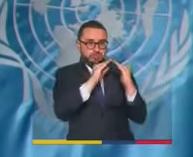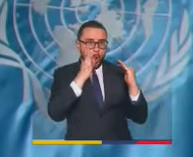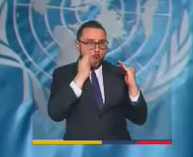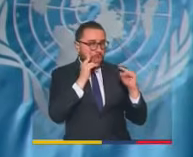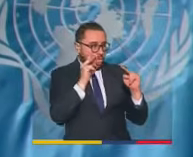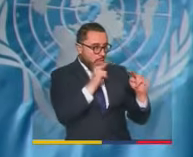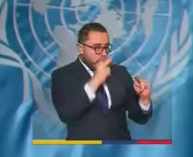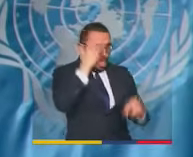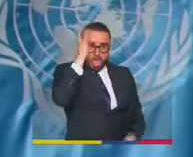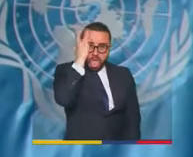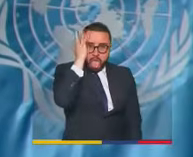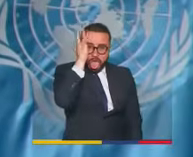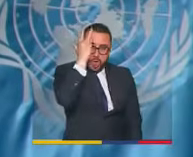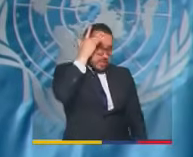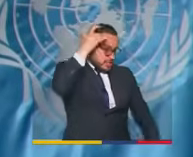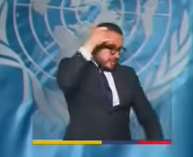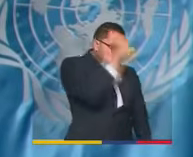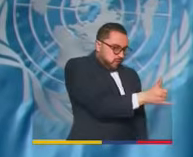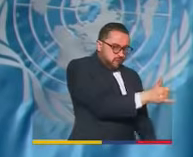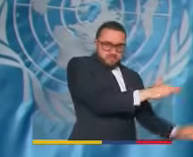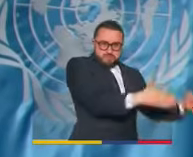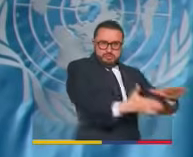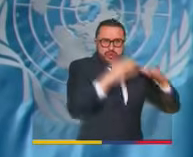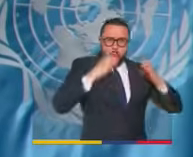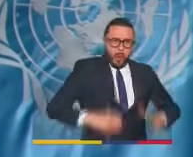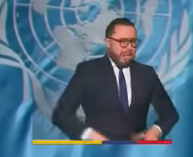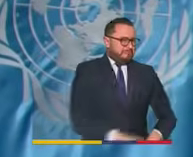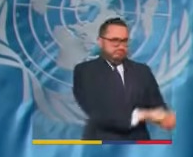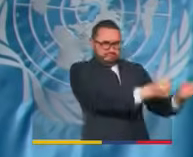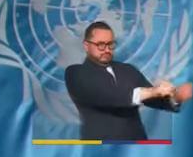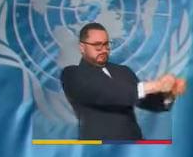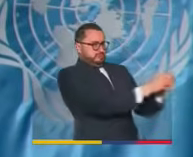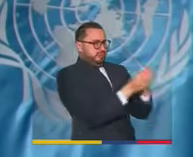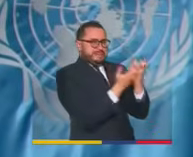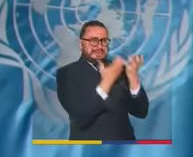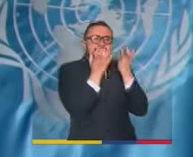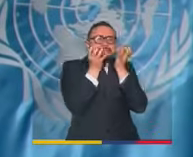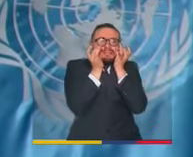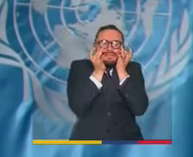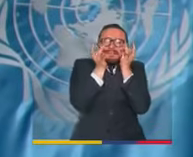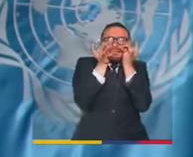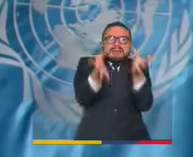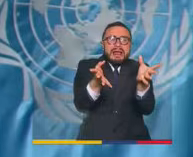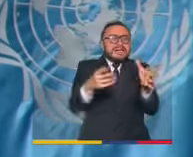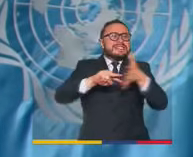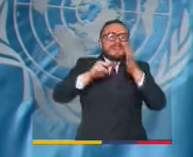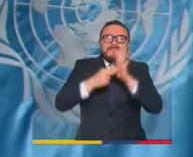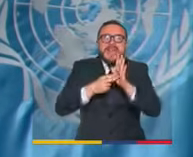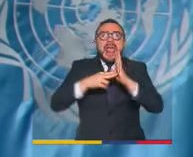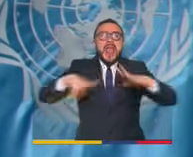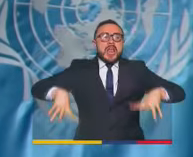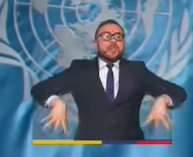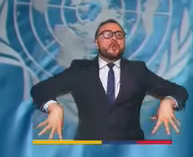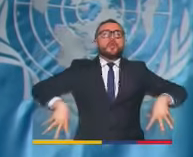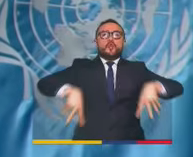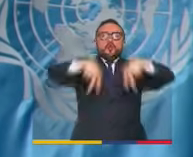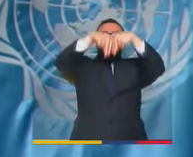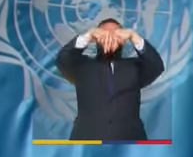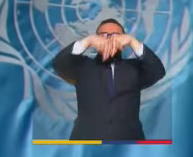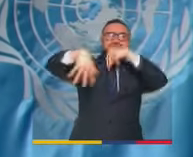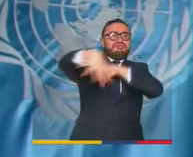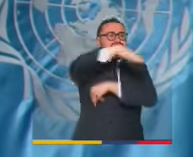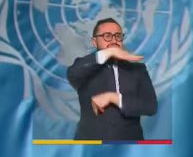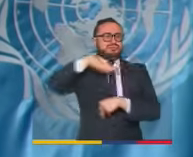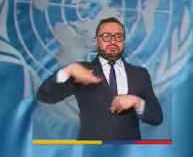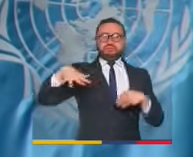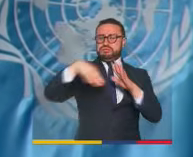descomposición generalizada de nuestra sociedad a través de tantos años de violencia, de guerra,